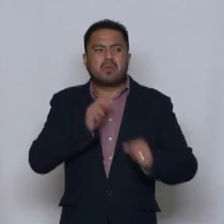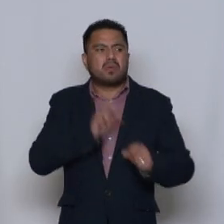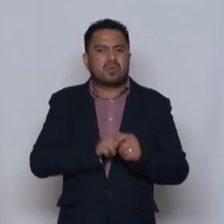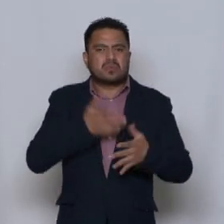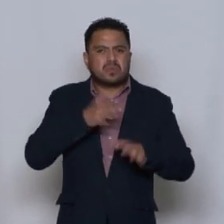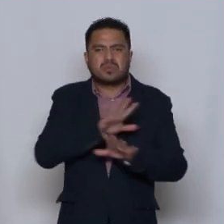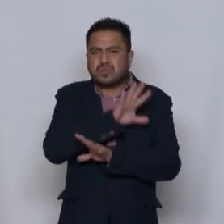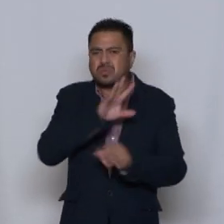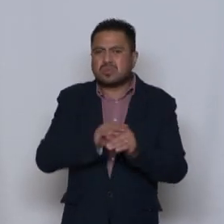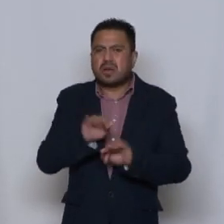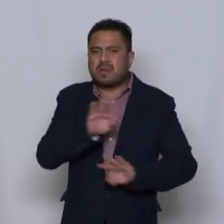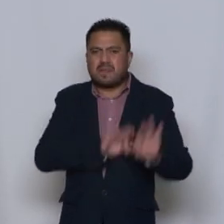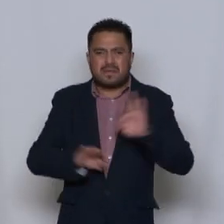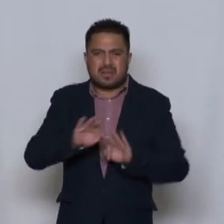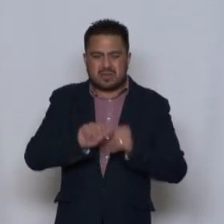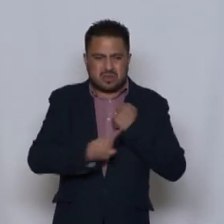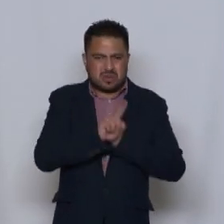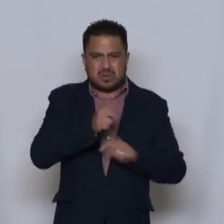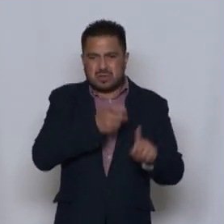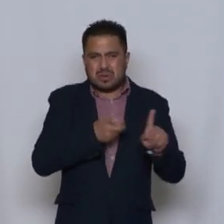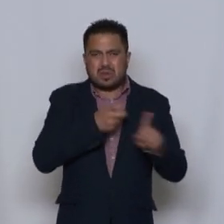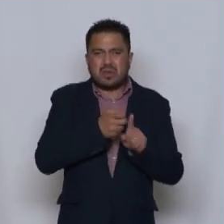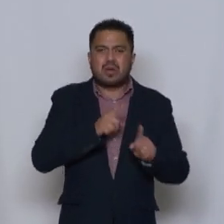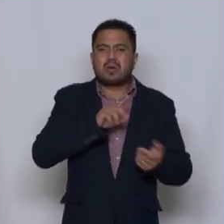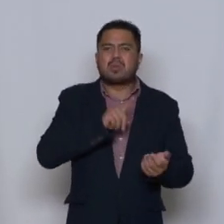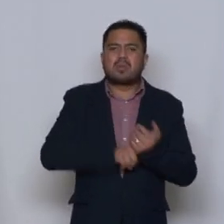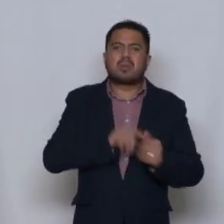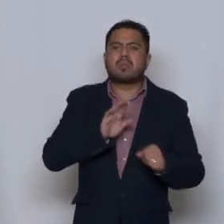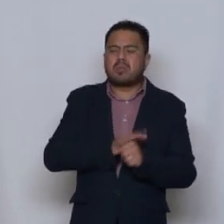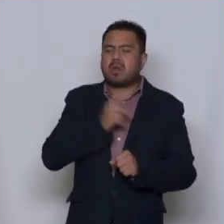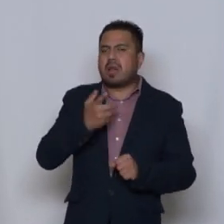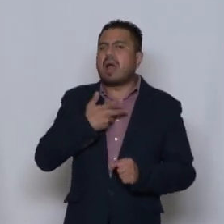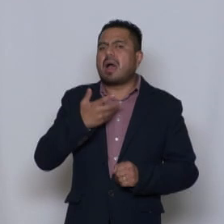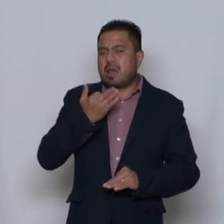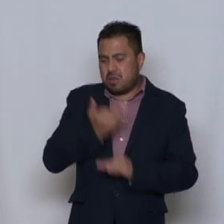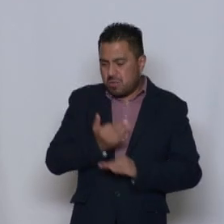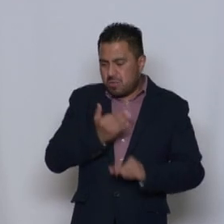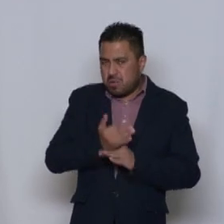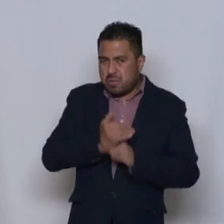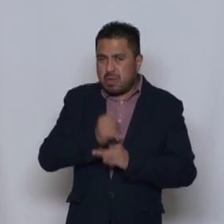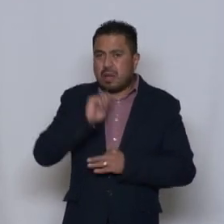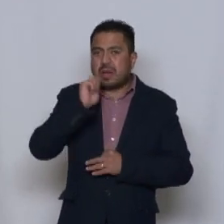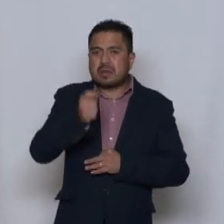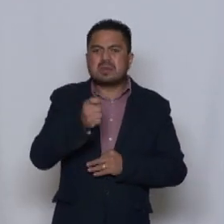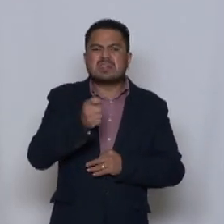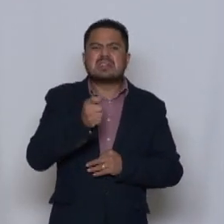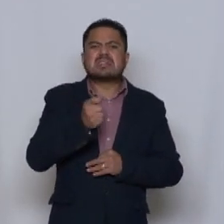los físicos, en este tipo de problemas, porque pues tenemos disposición ahora de